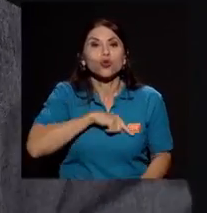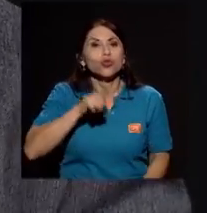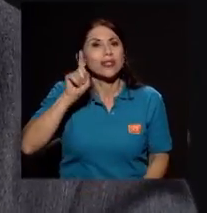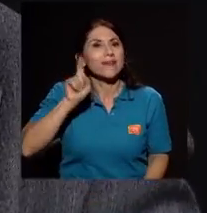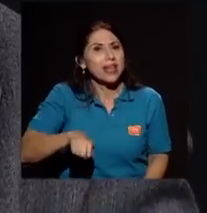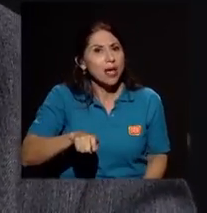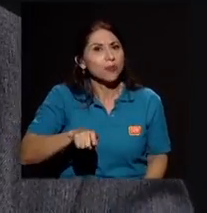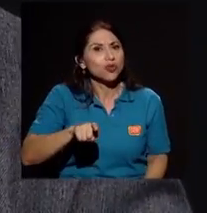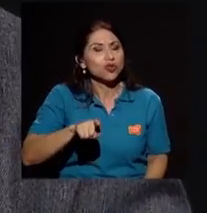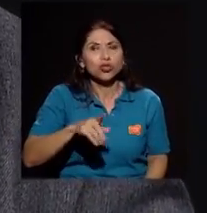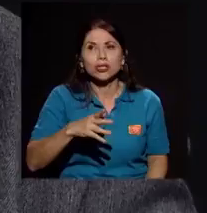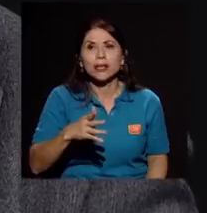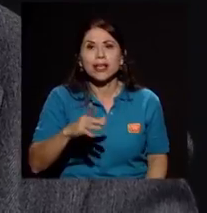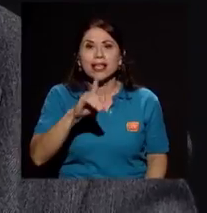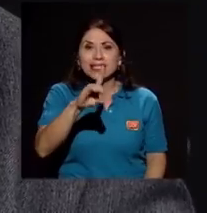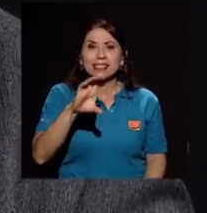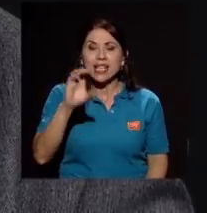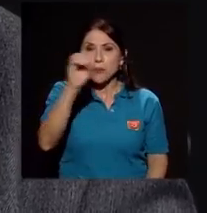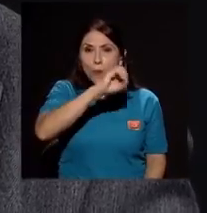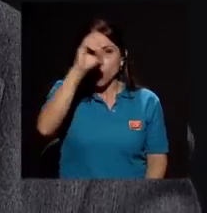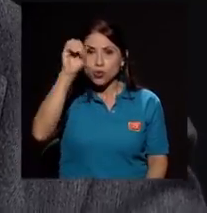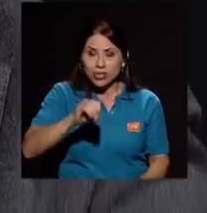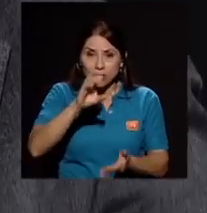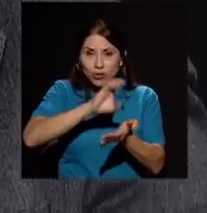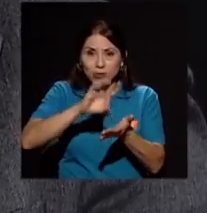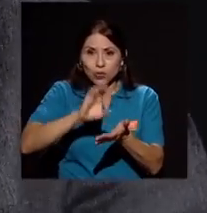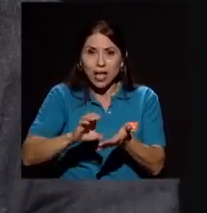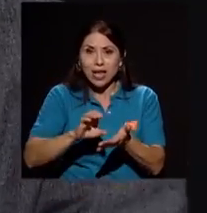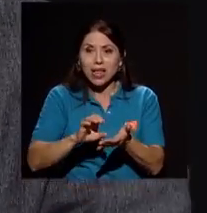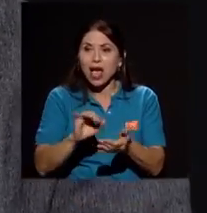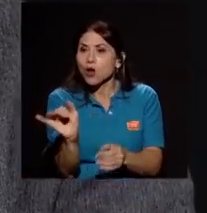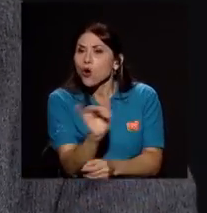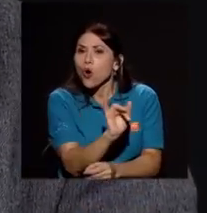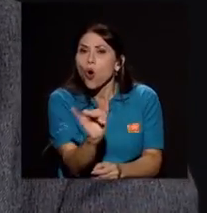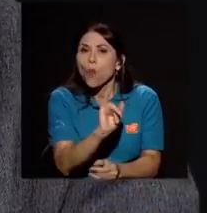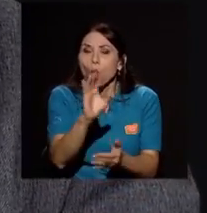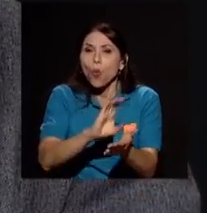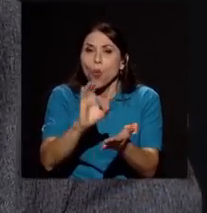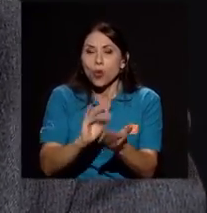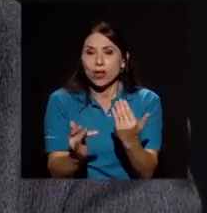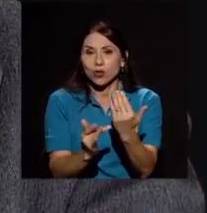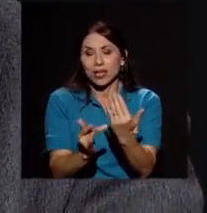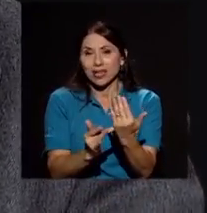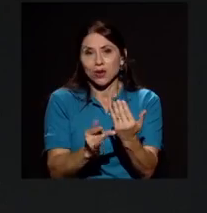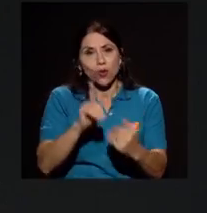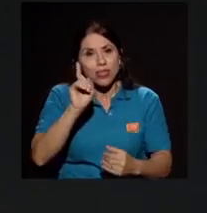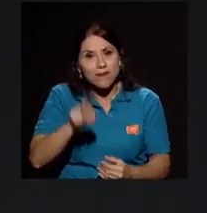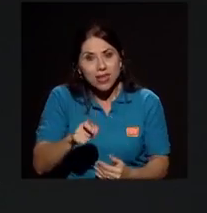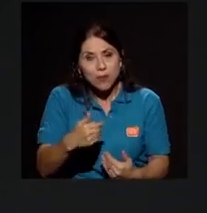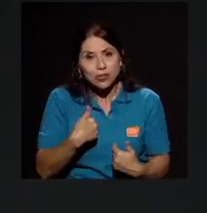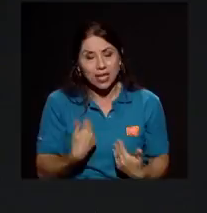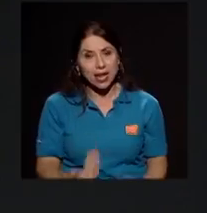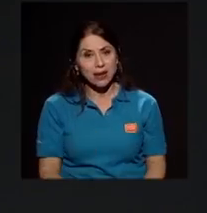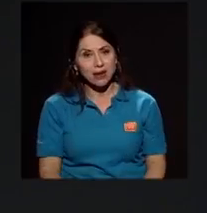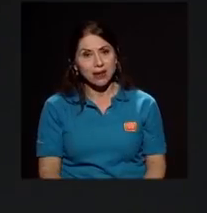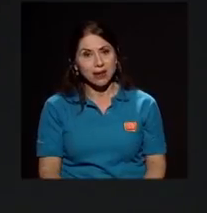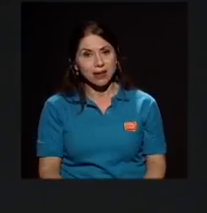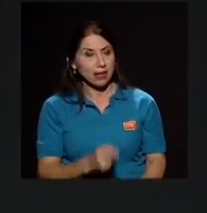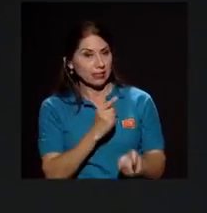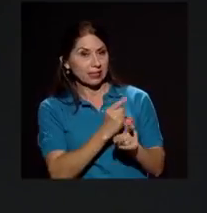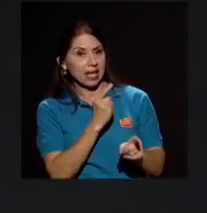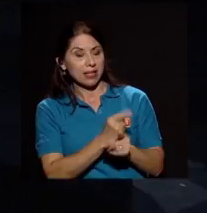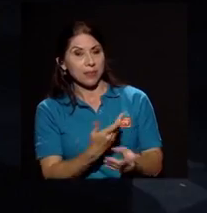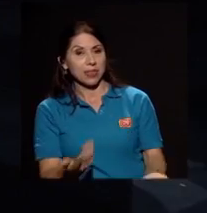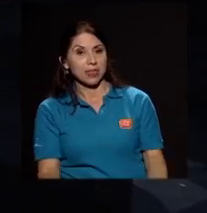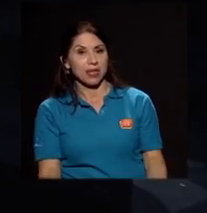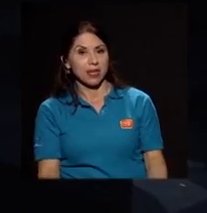100 por ciento de la secundaria como colegio técnico eso lo que deberíamos tener por qué por qué y eso no